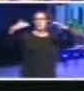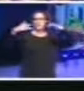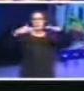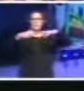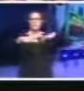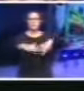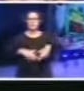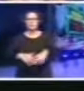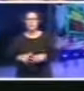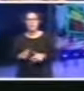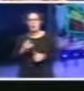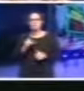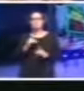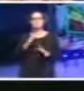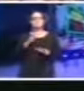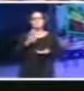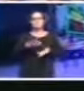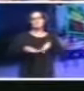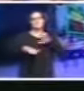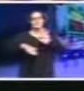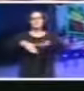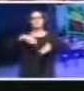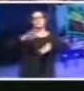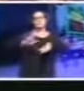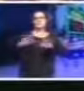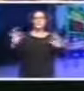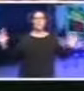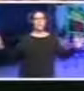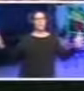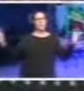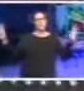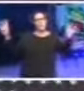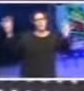pasito a pasito, todo el mundo en su